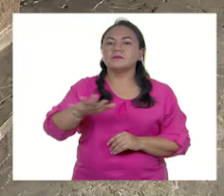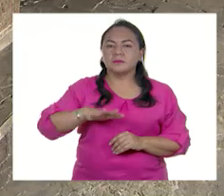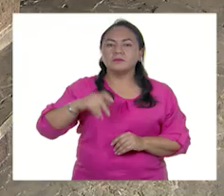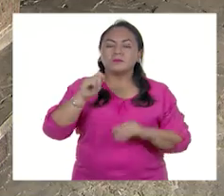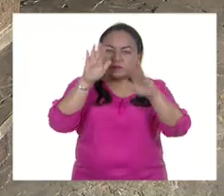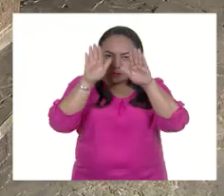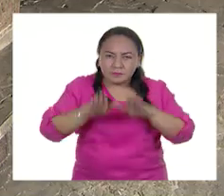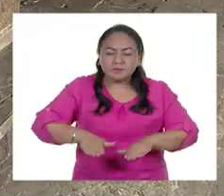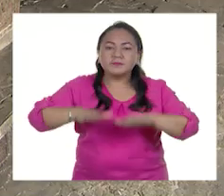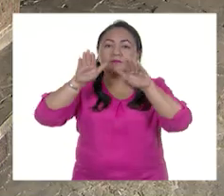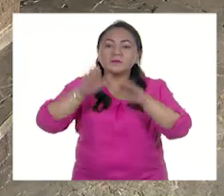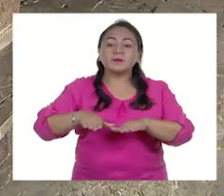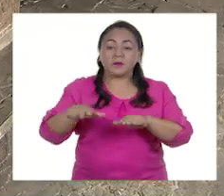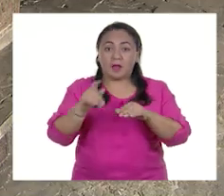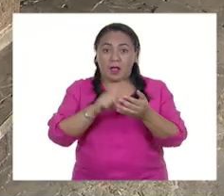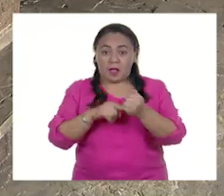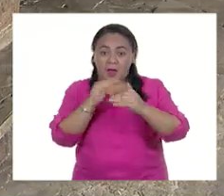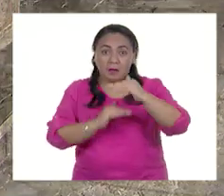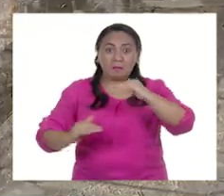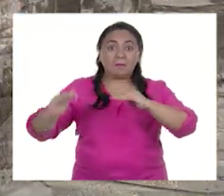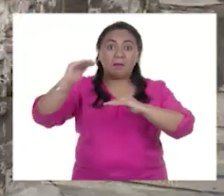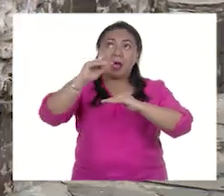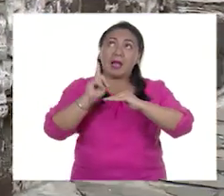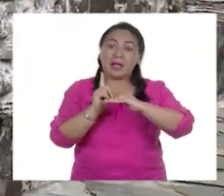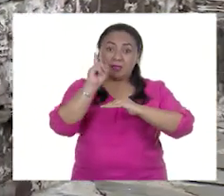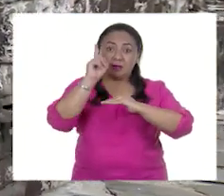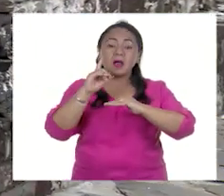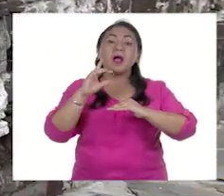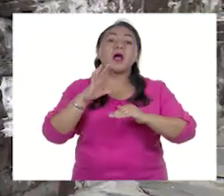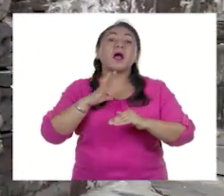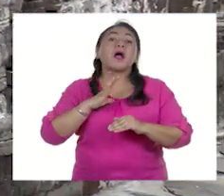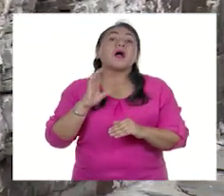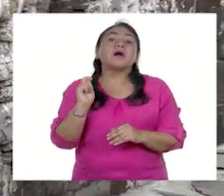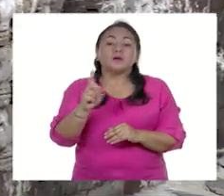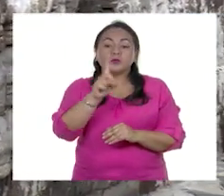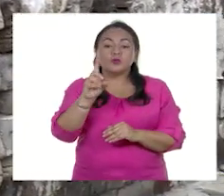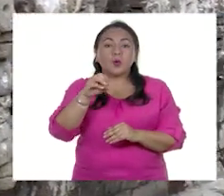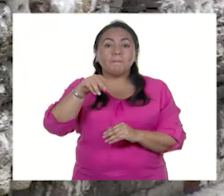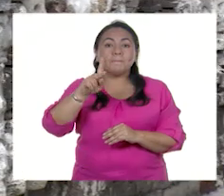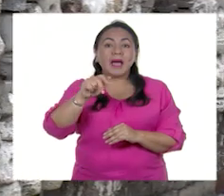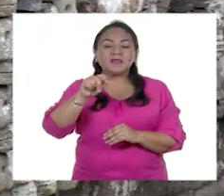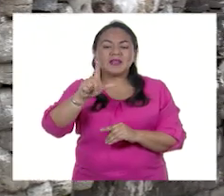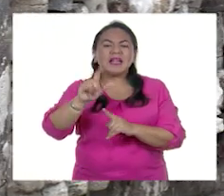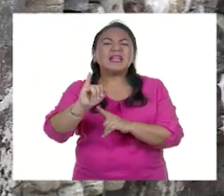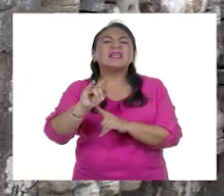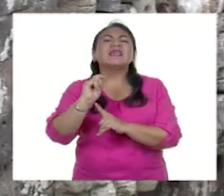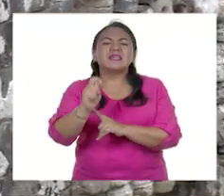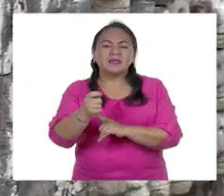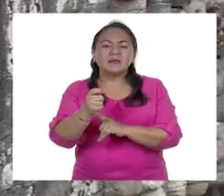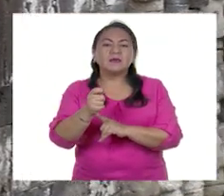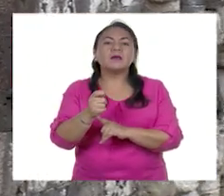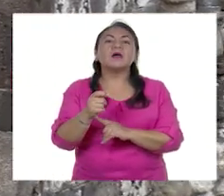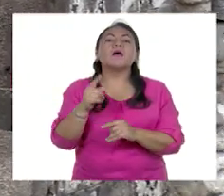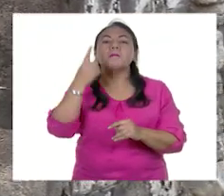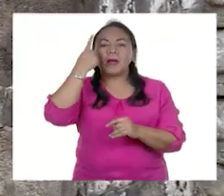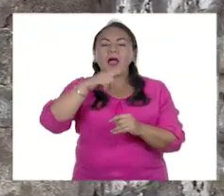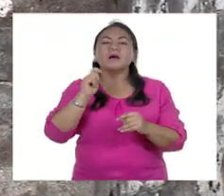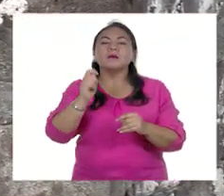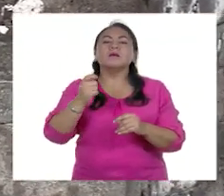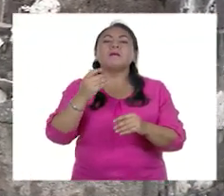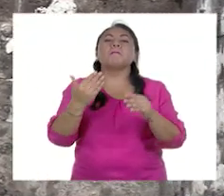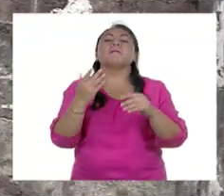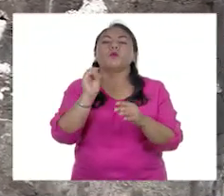en la parte superior debe haberse encontrado un tzompantli, que el tzompantli era una estructura que hacían con vigas de